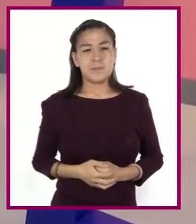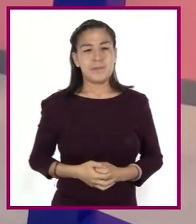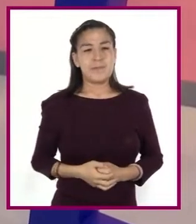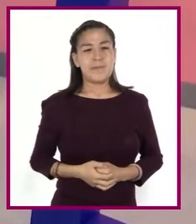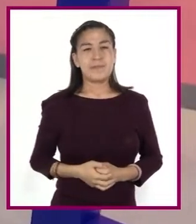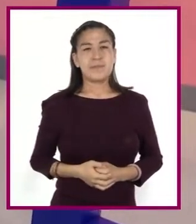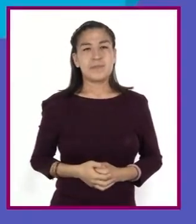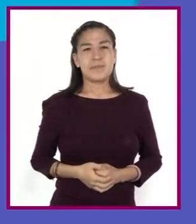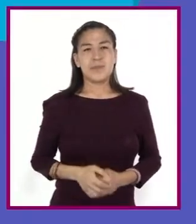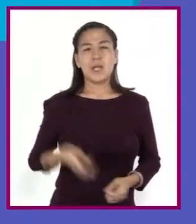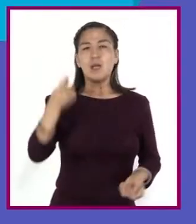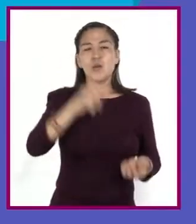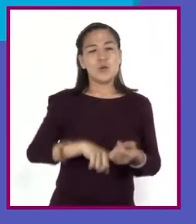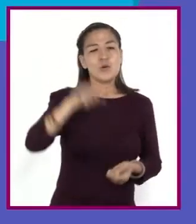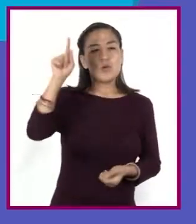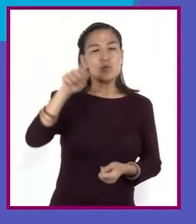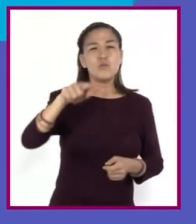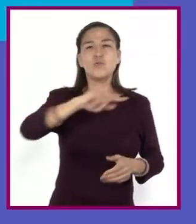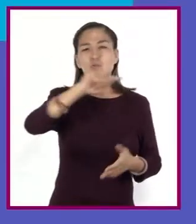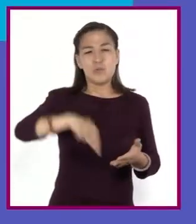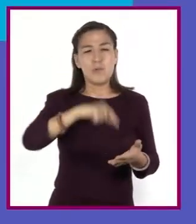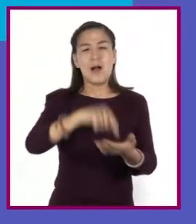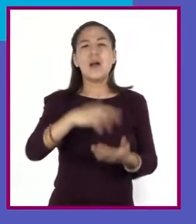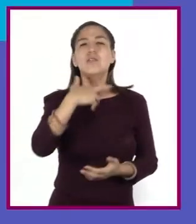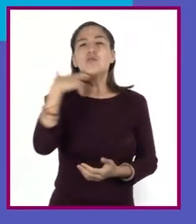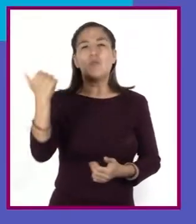El ocaso de Roma.